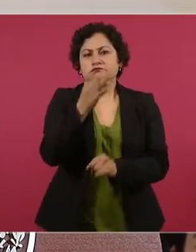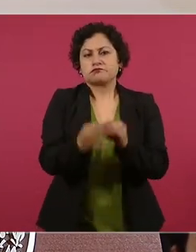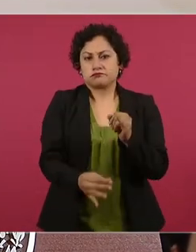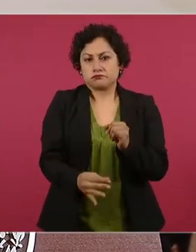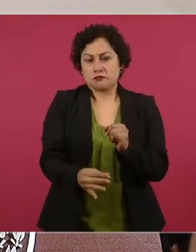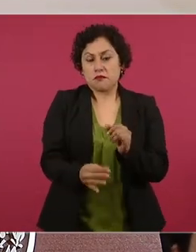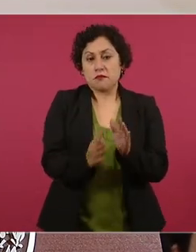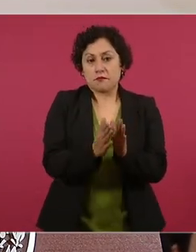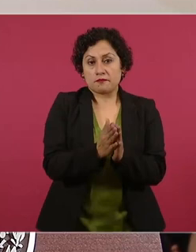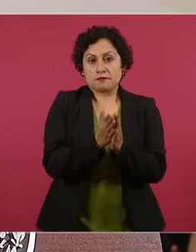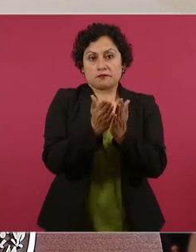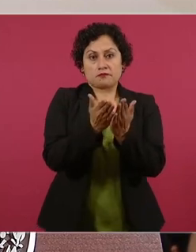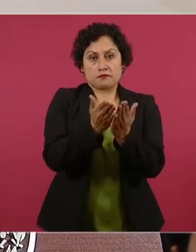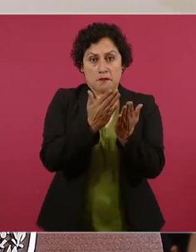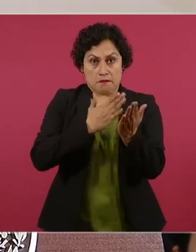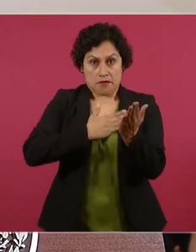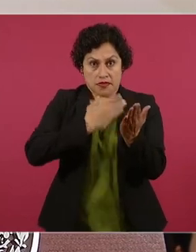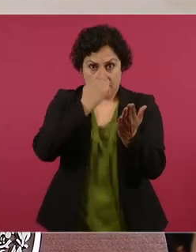a los jóvenes